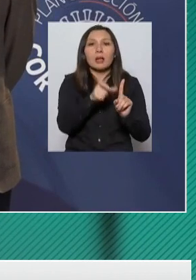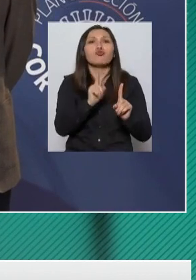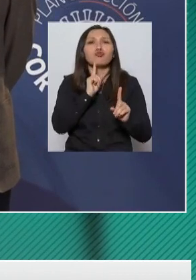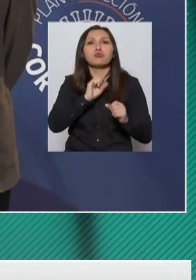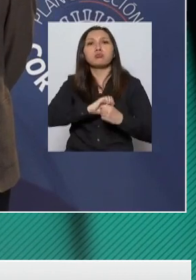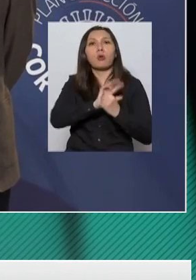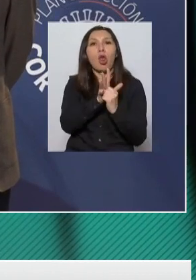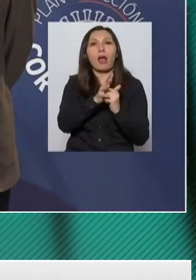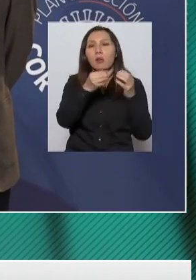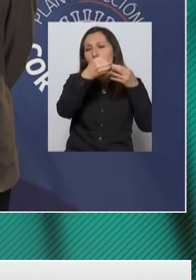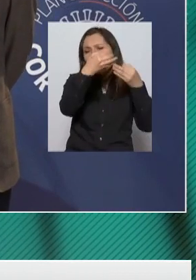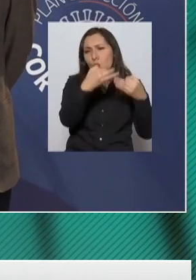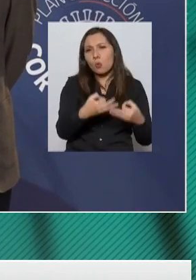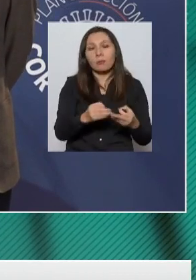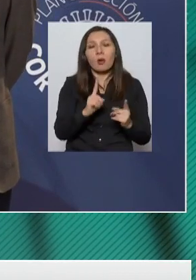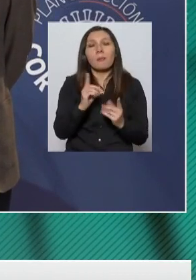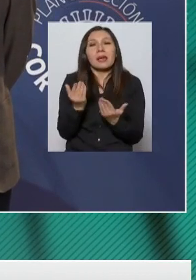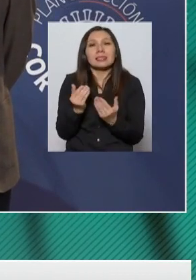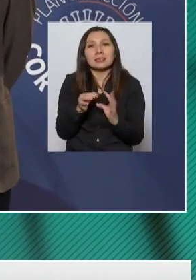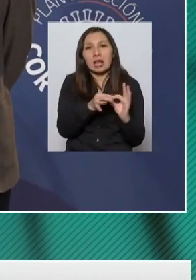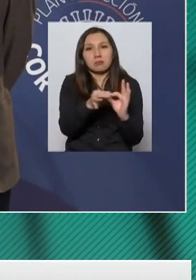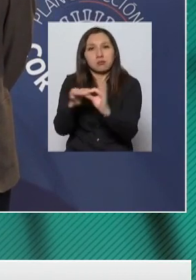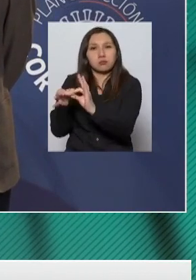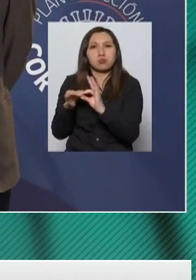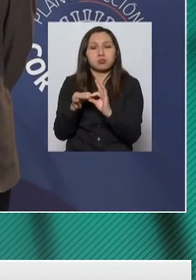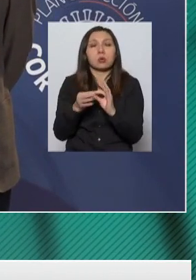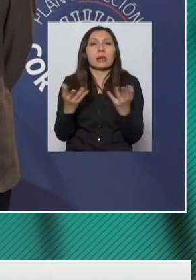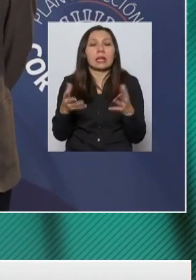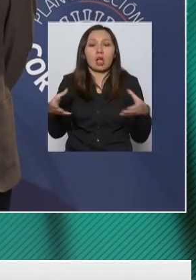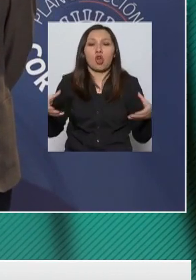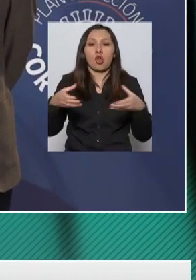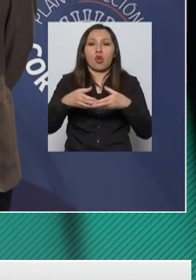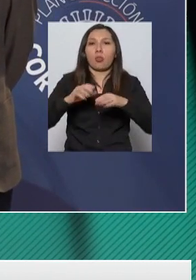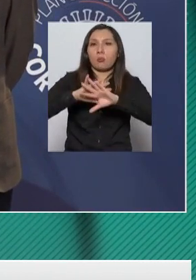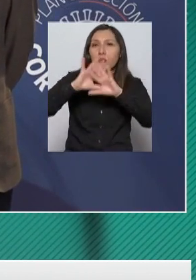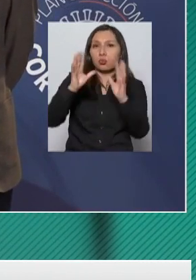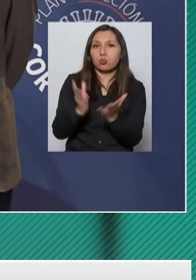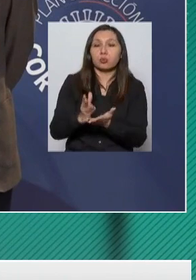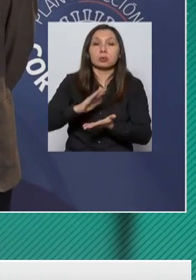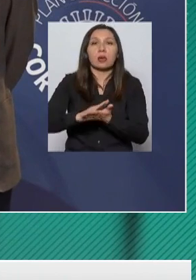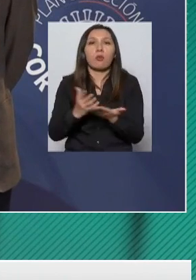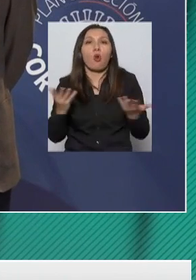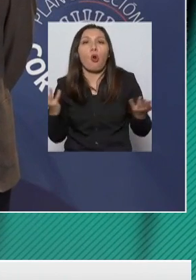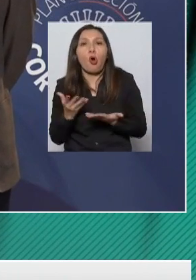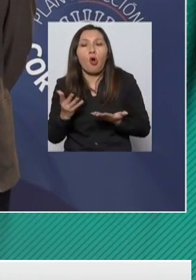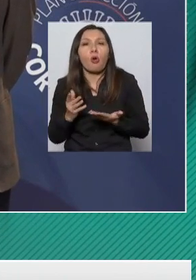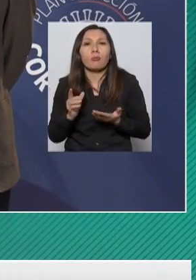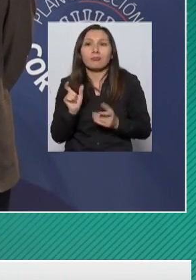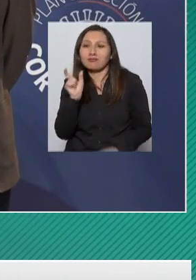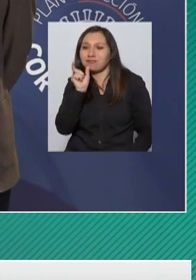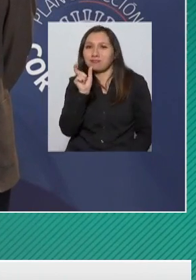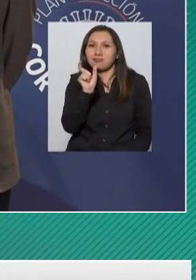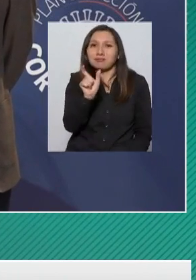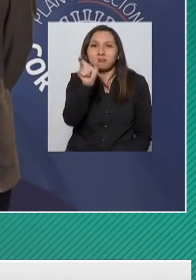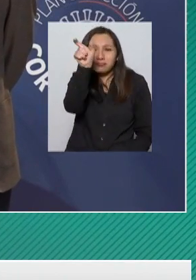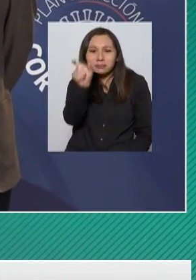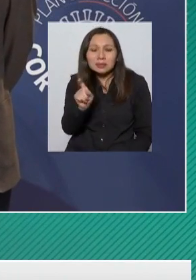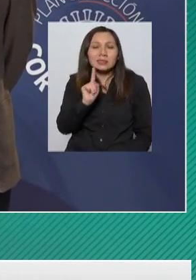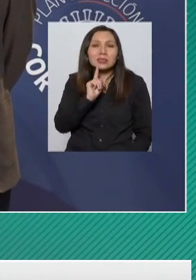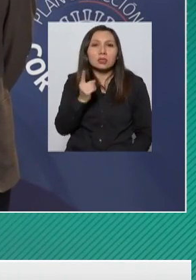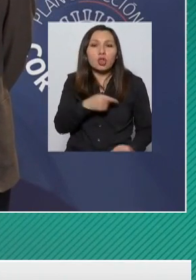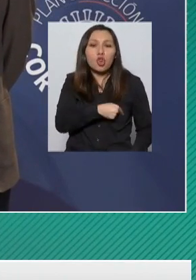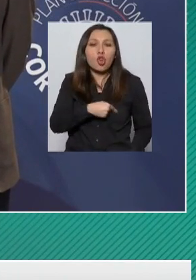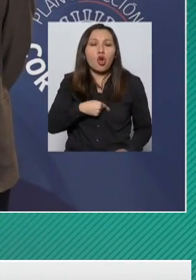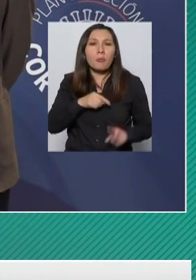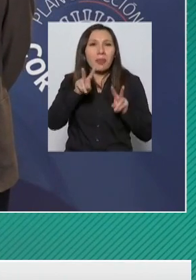necesita y consenso a través de la organización mundial de la salud de cómo definir exactamente el